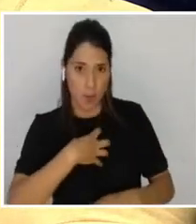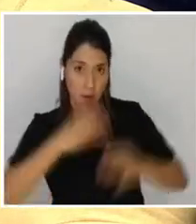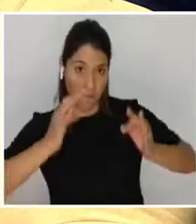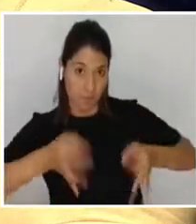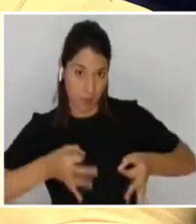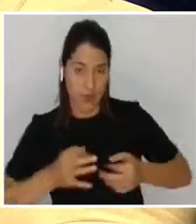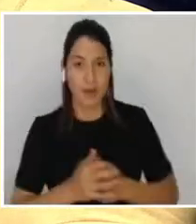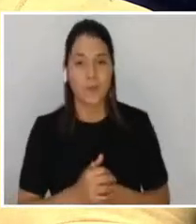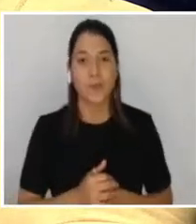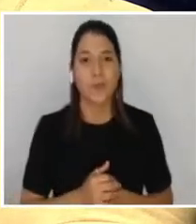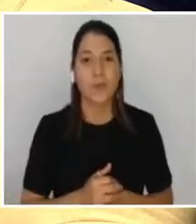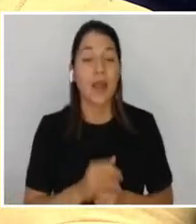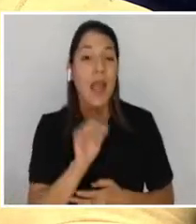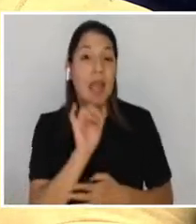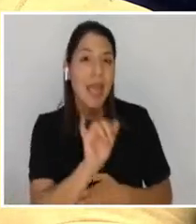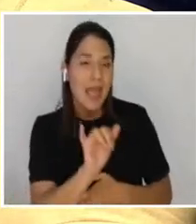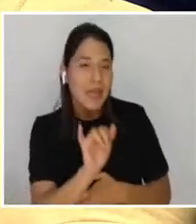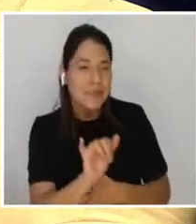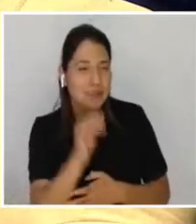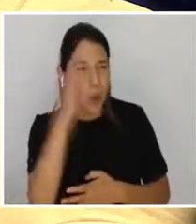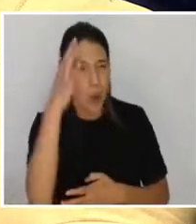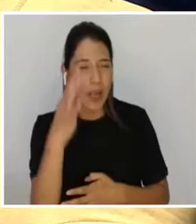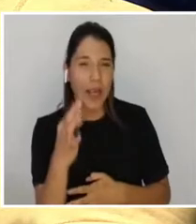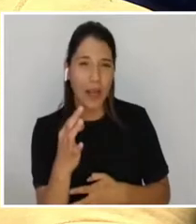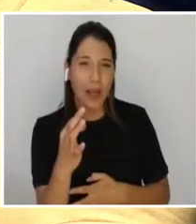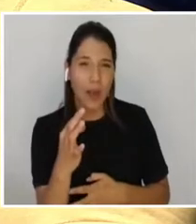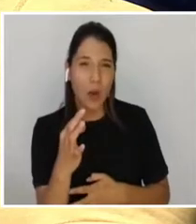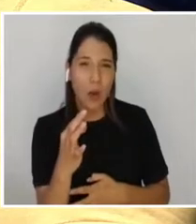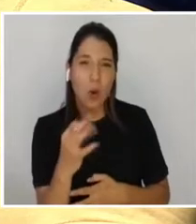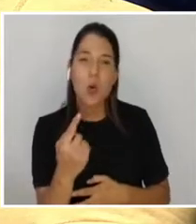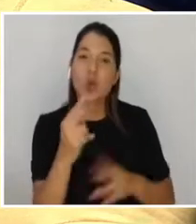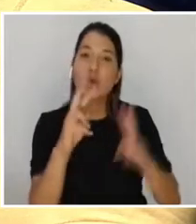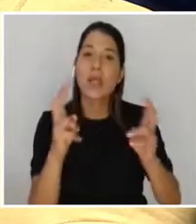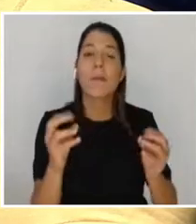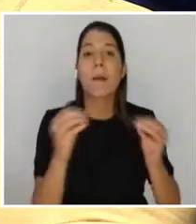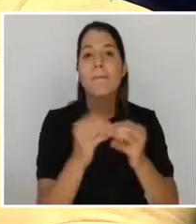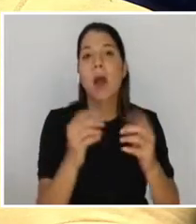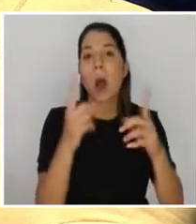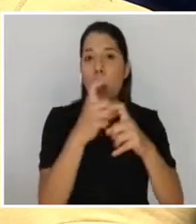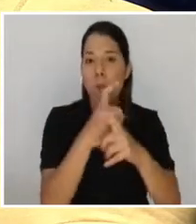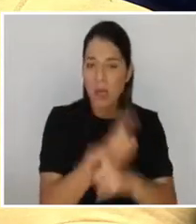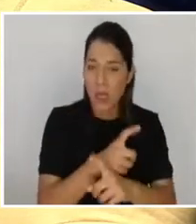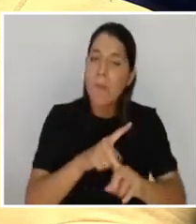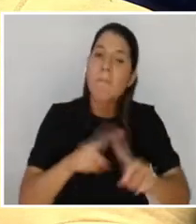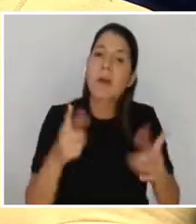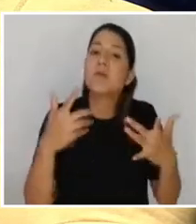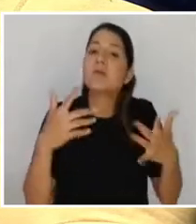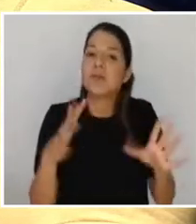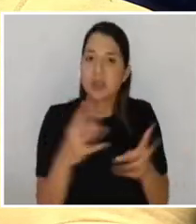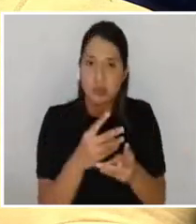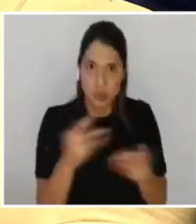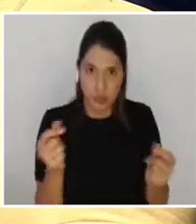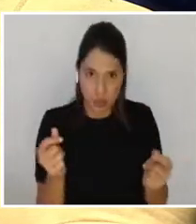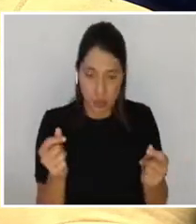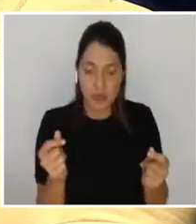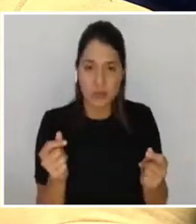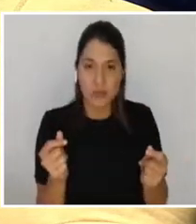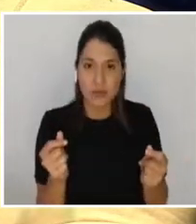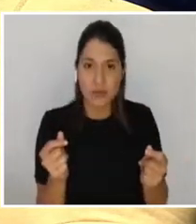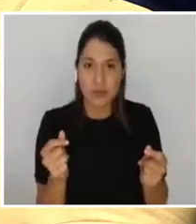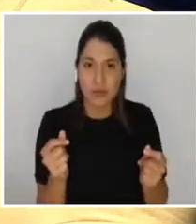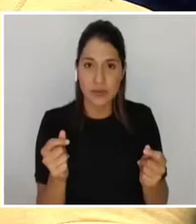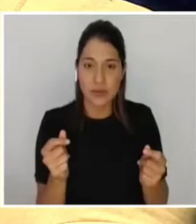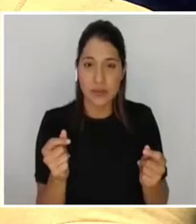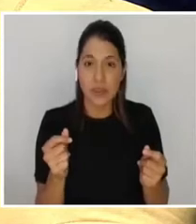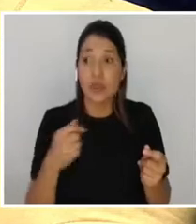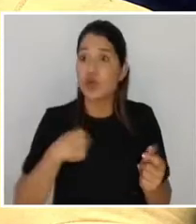Eso creo que es como el tema más complicado que pasé, pero por dicha ya lo solucionamos. Llegué y dije,